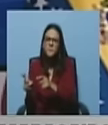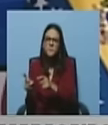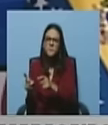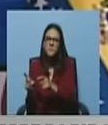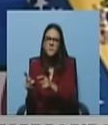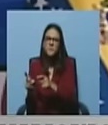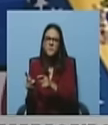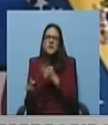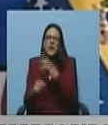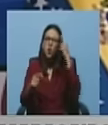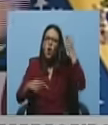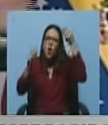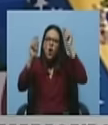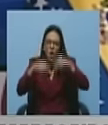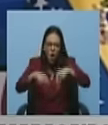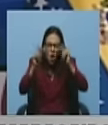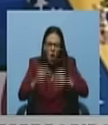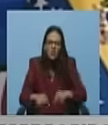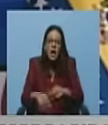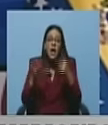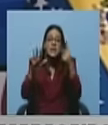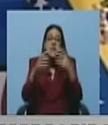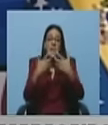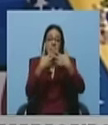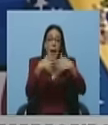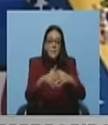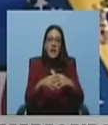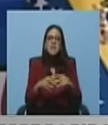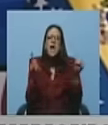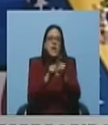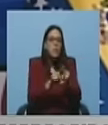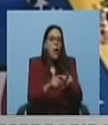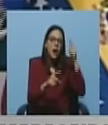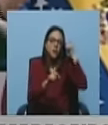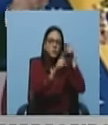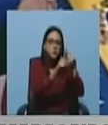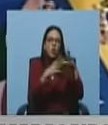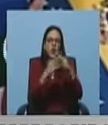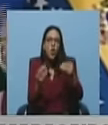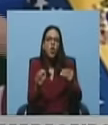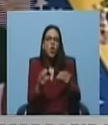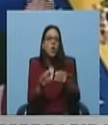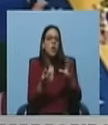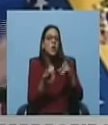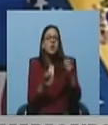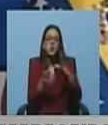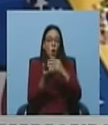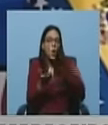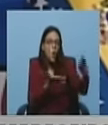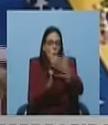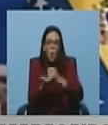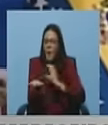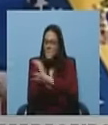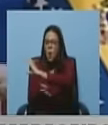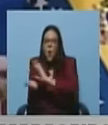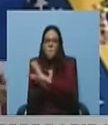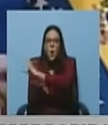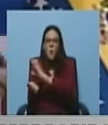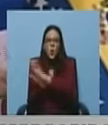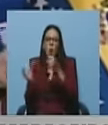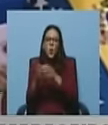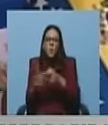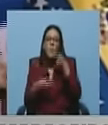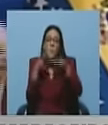hacer contratos, 7 empresas con el mismo contrato, entregarle la plata a dirigentes de su partido. Yo